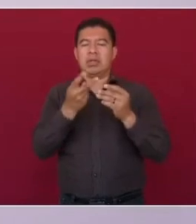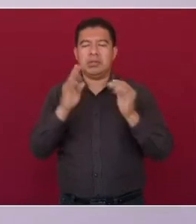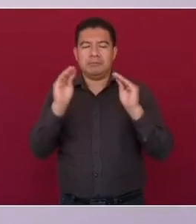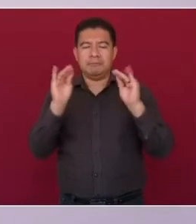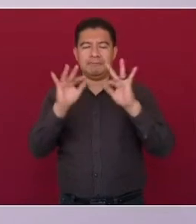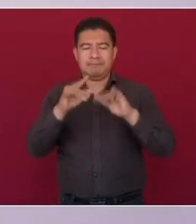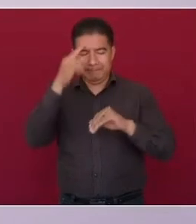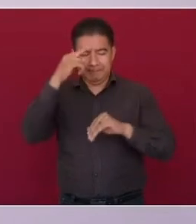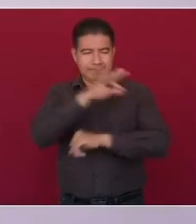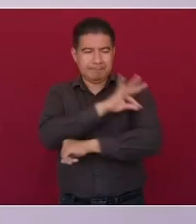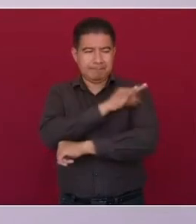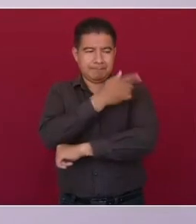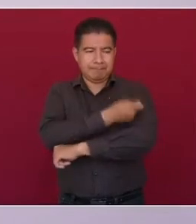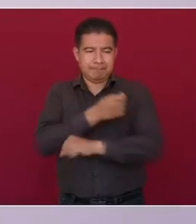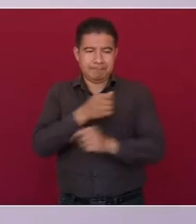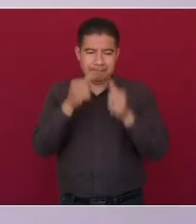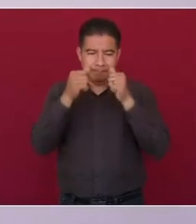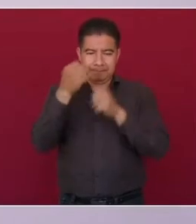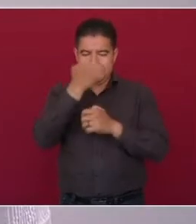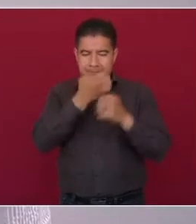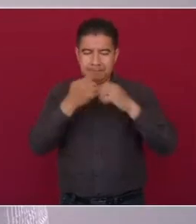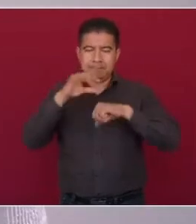con médicos generales,